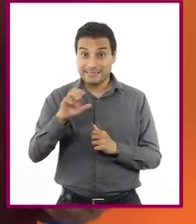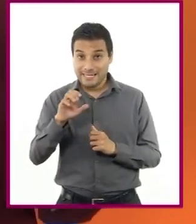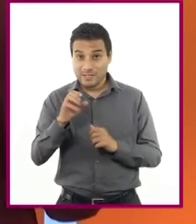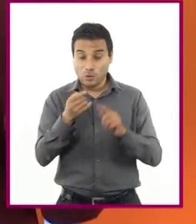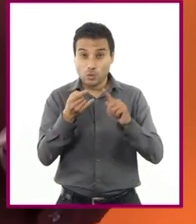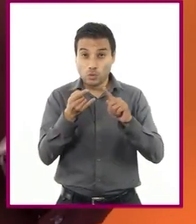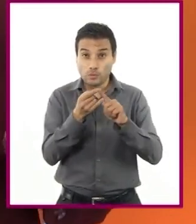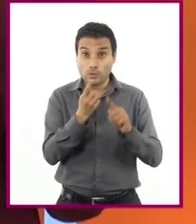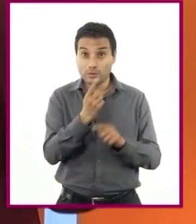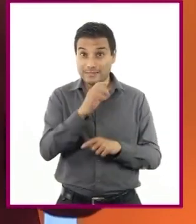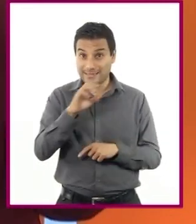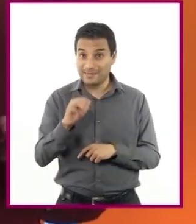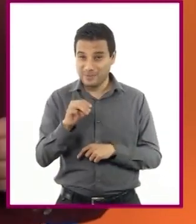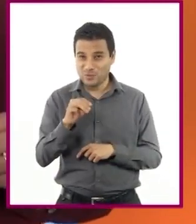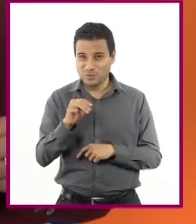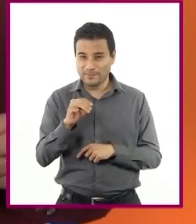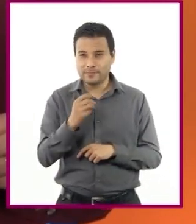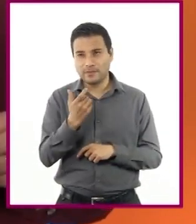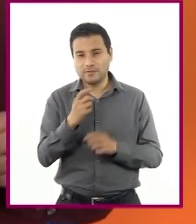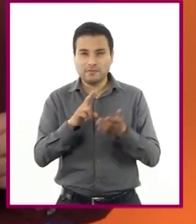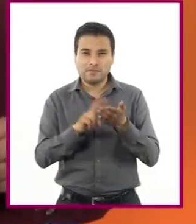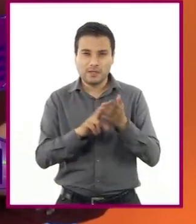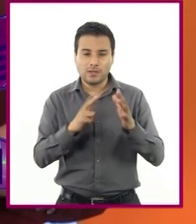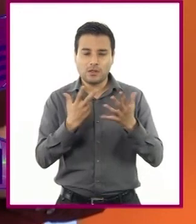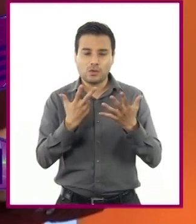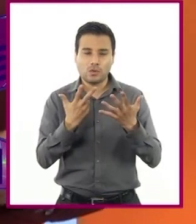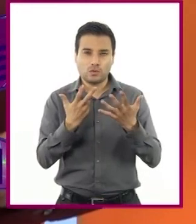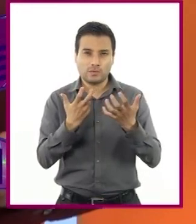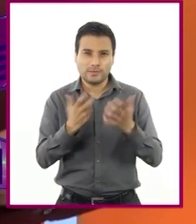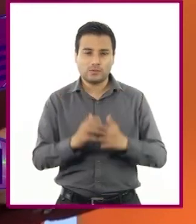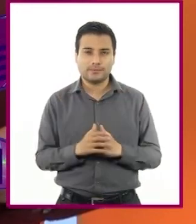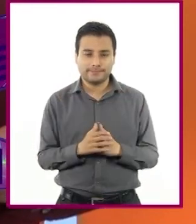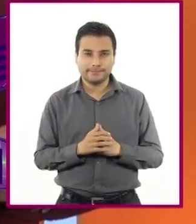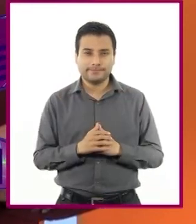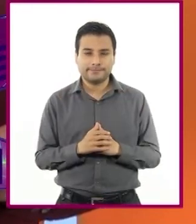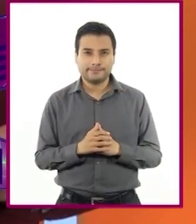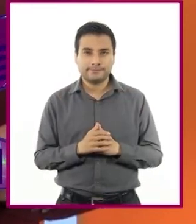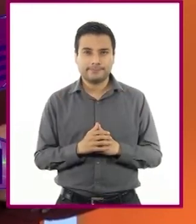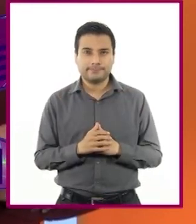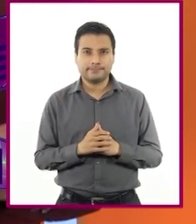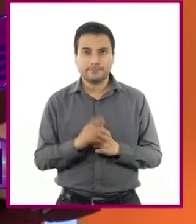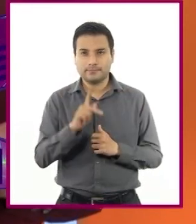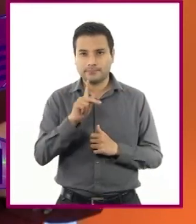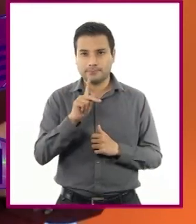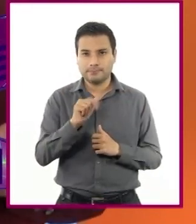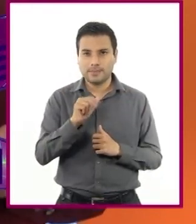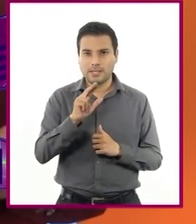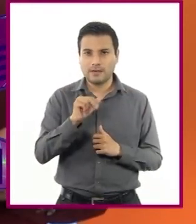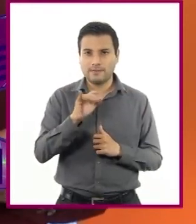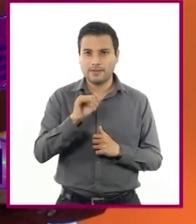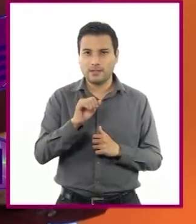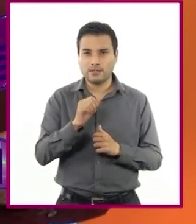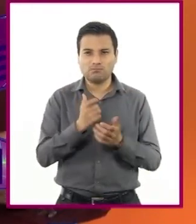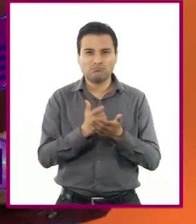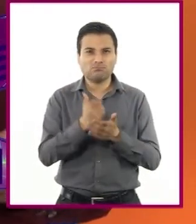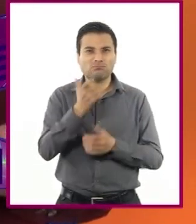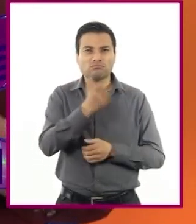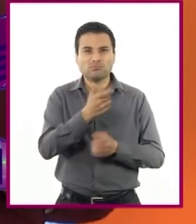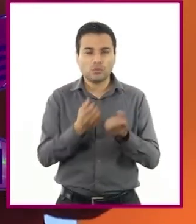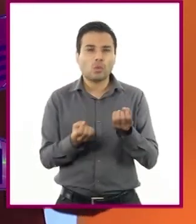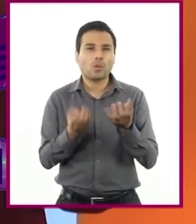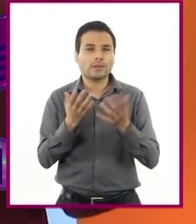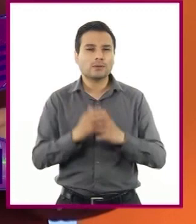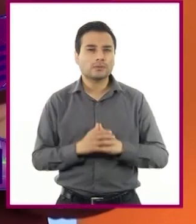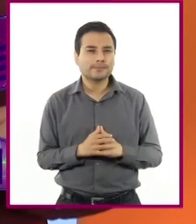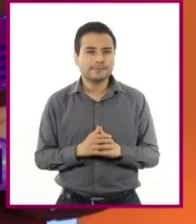centímetro de lado de parafina cuesta 8 pesos, ¿cuál es el costo de la parafina necesaria para elaborar una